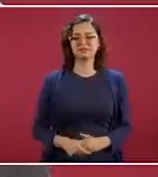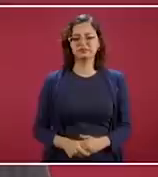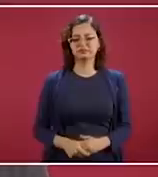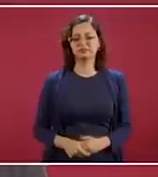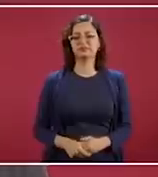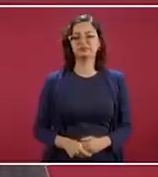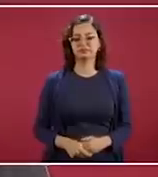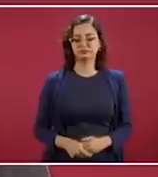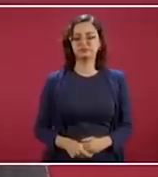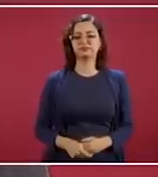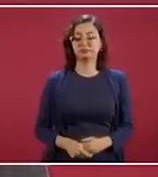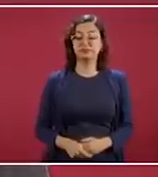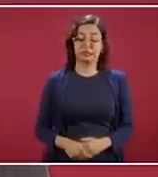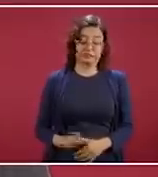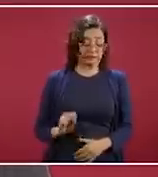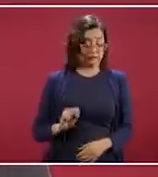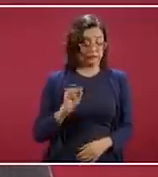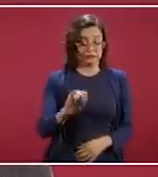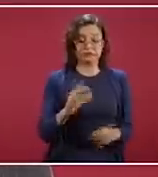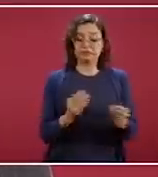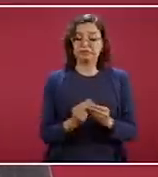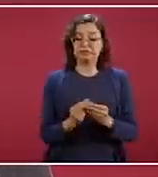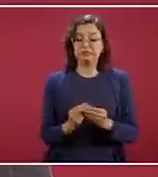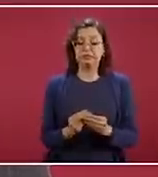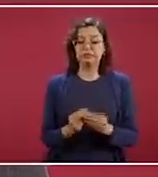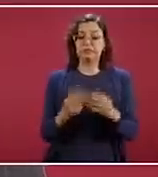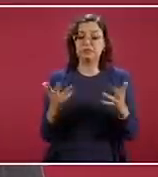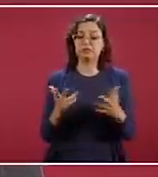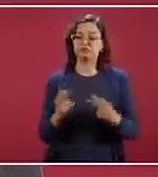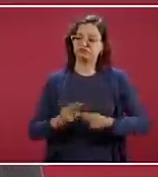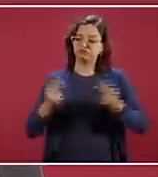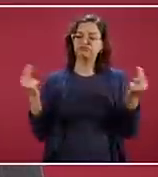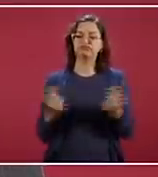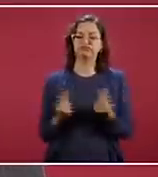Entonces, sí se requiere gente honesta,